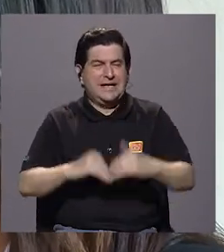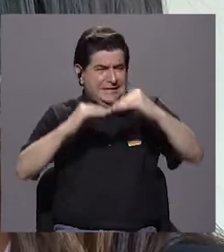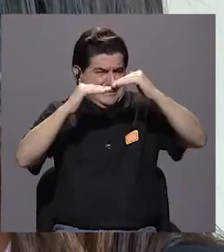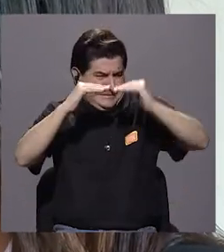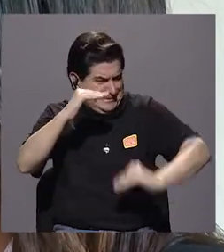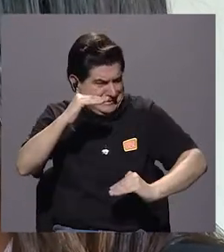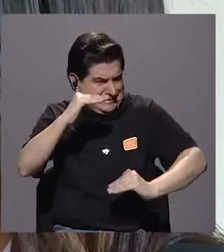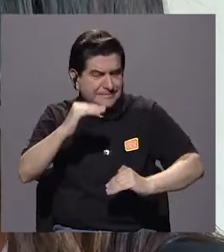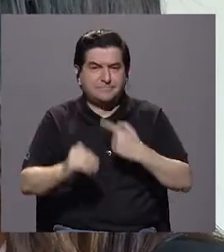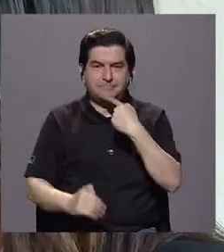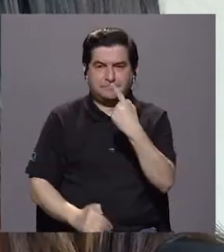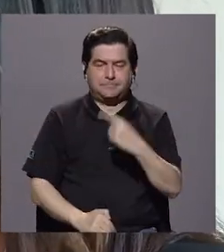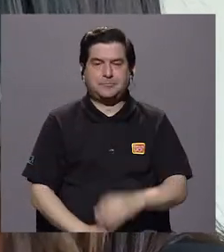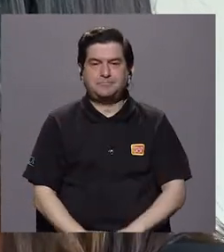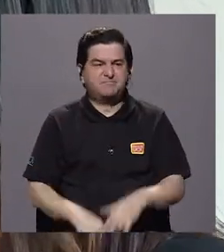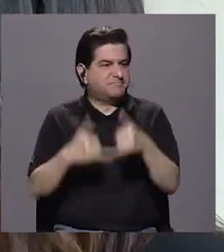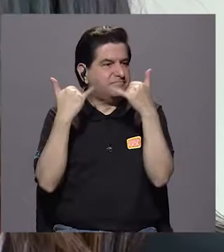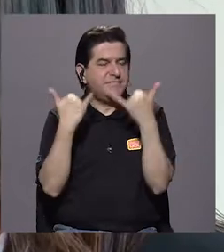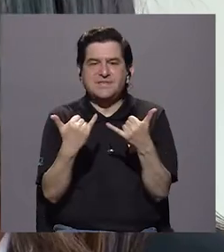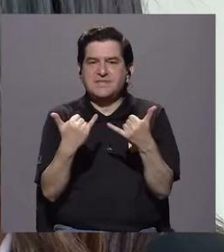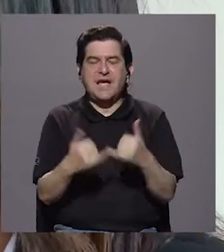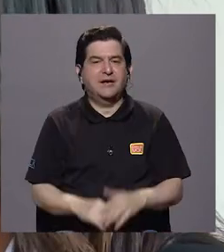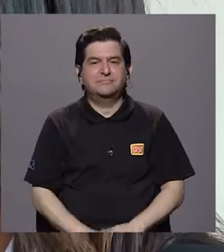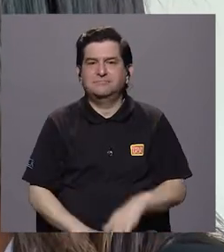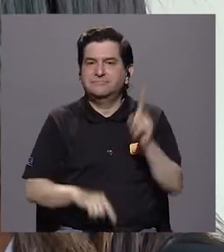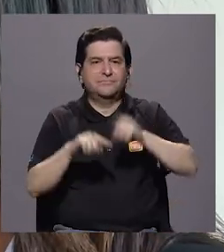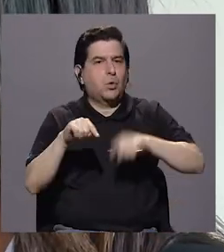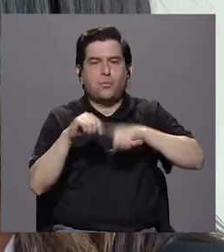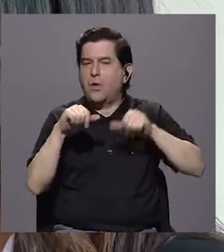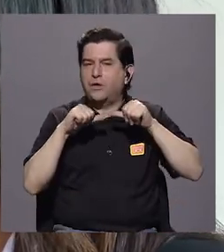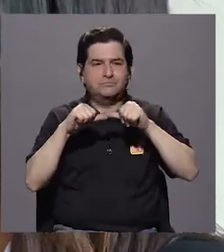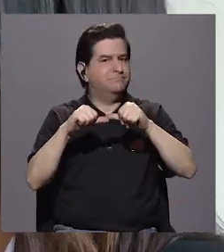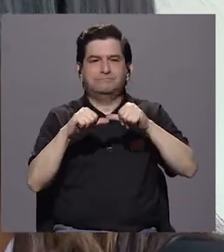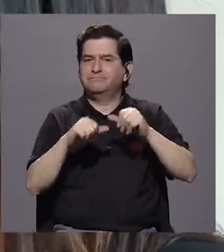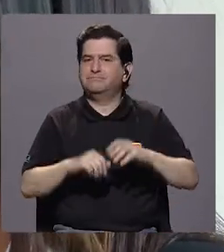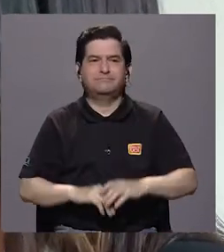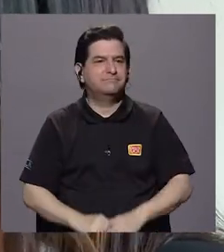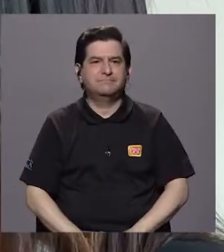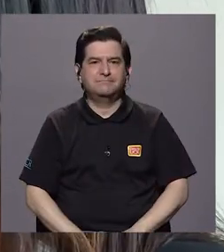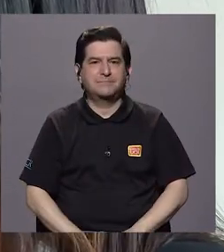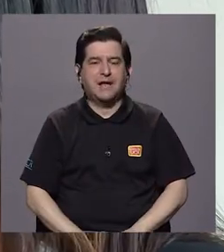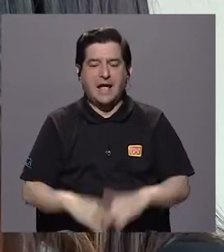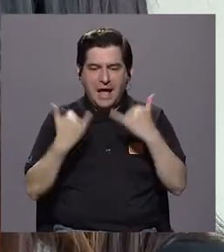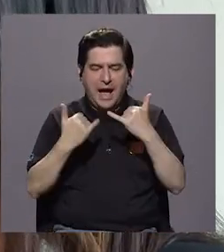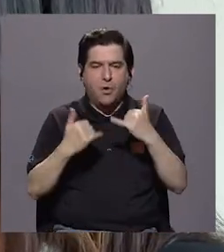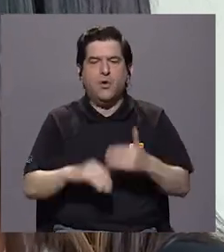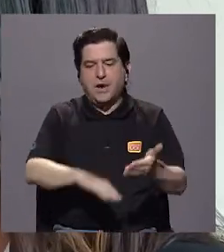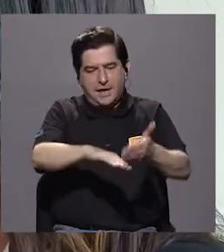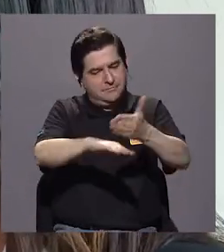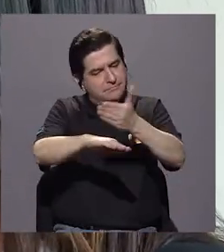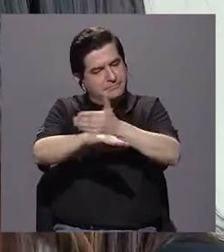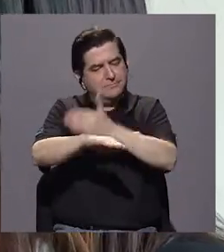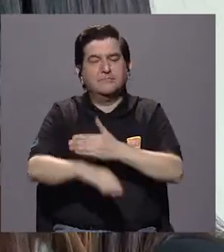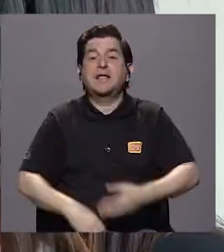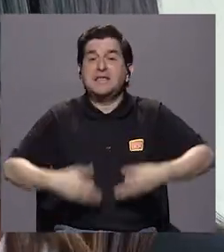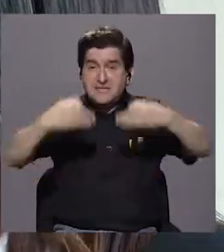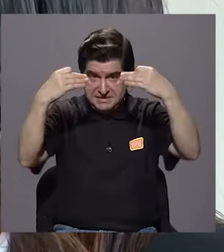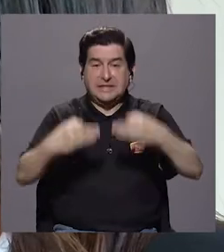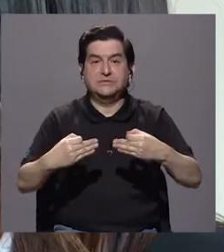decís, ya de aquí para abajo ya no puedo pasar. El paso es para arriba y tomar una